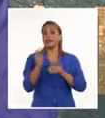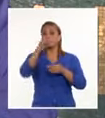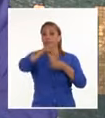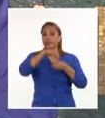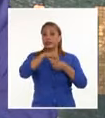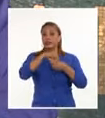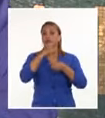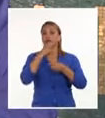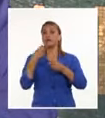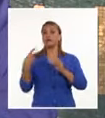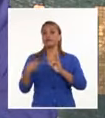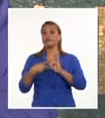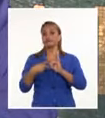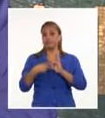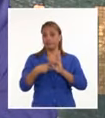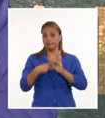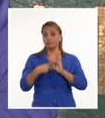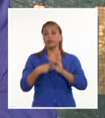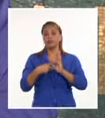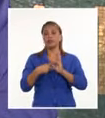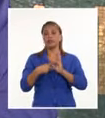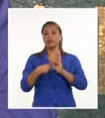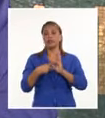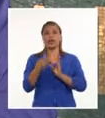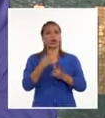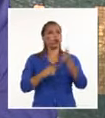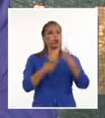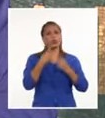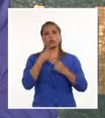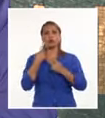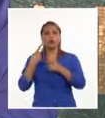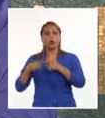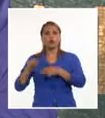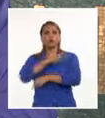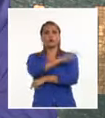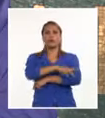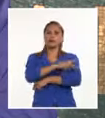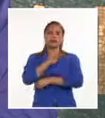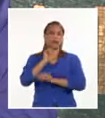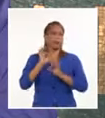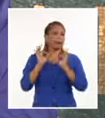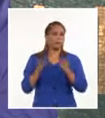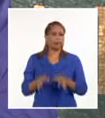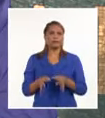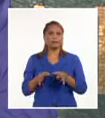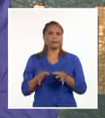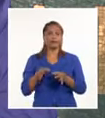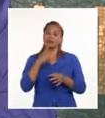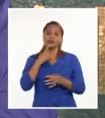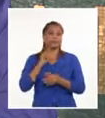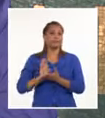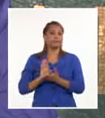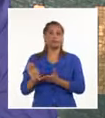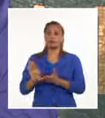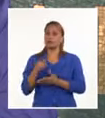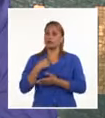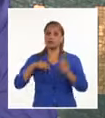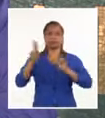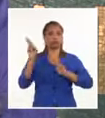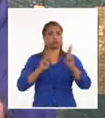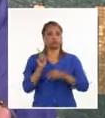en los asuntos del pueblo sirio y de cualquier otro pueblo tiene que ser, por supuesto, condenada. Me